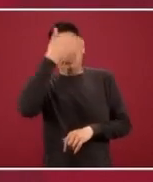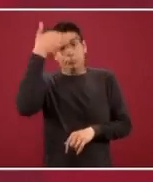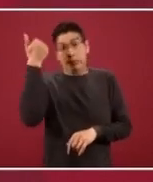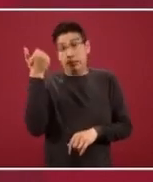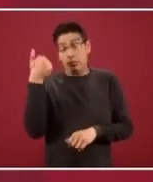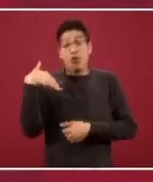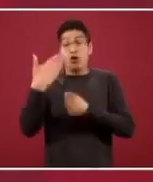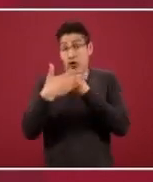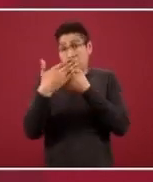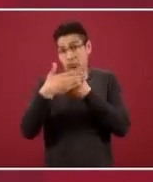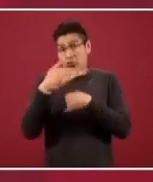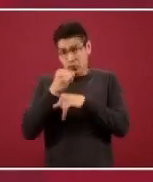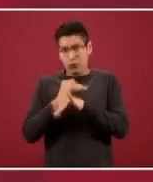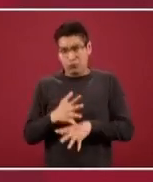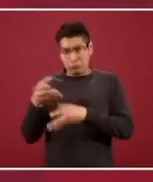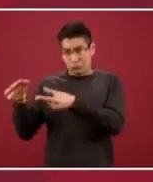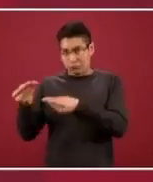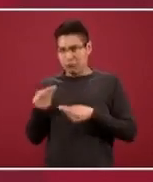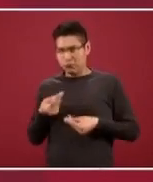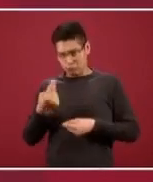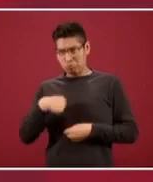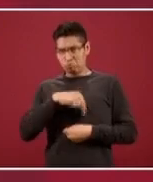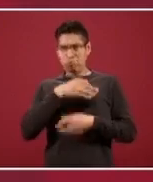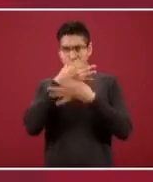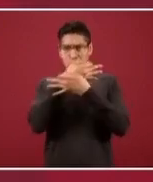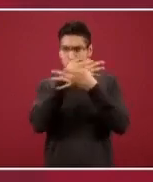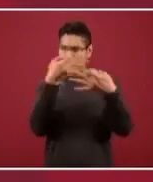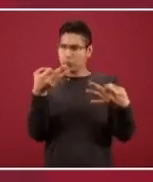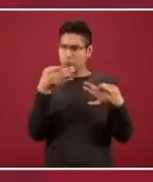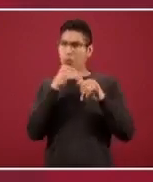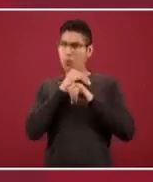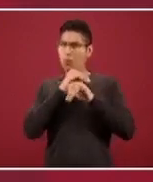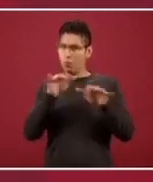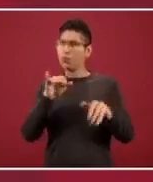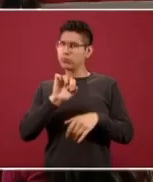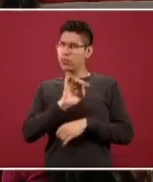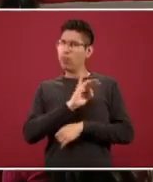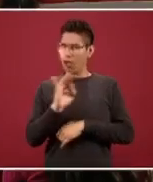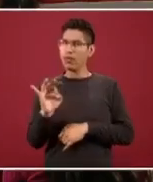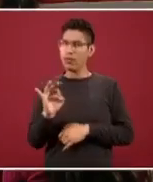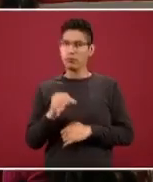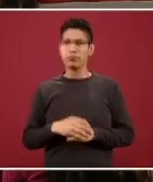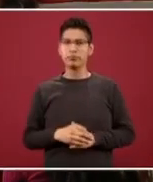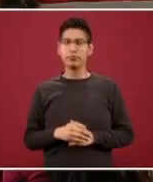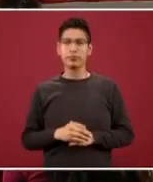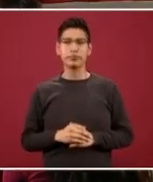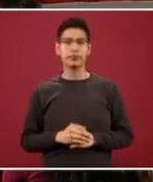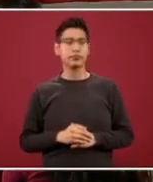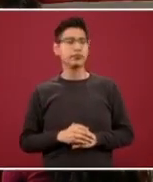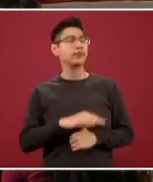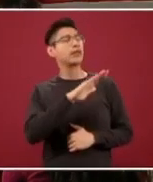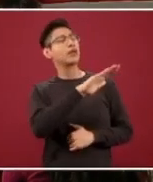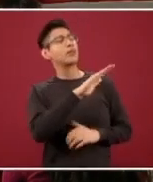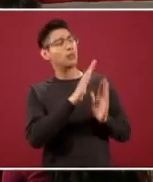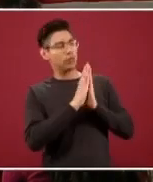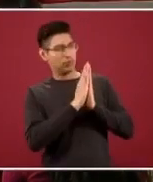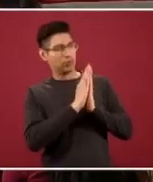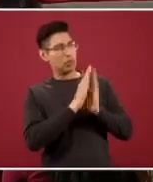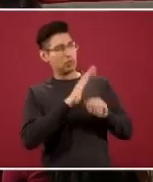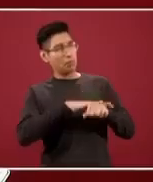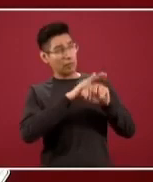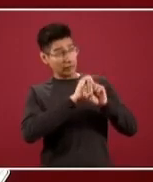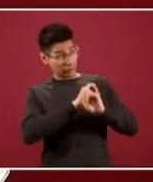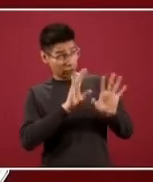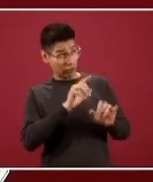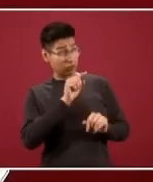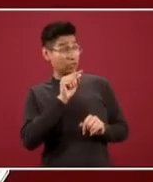les haga saber y que se tenga ya y se pueda transmitir en cuanto se tenga a todos ustedes. Nada más una precisión, ¿va a haber un mensaje a la